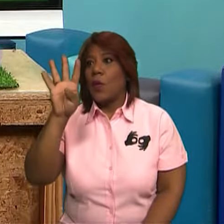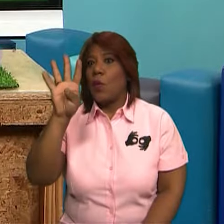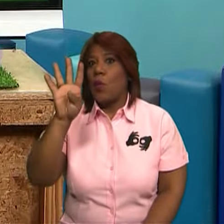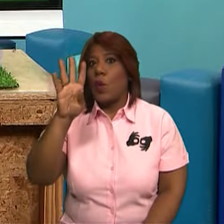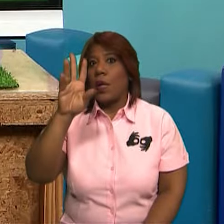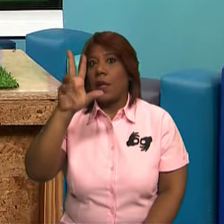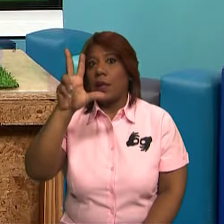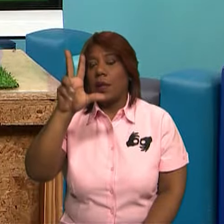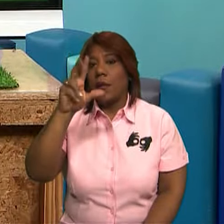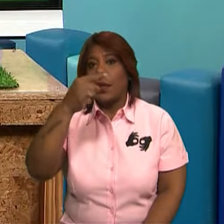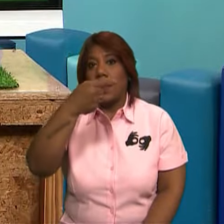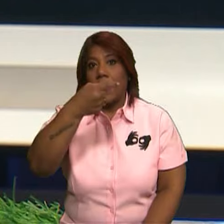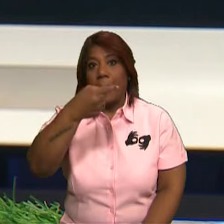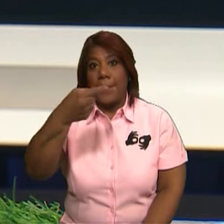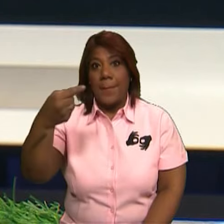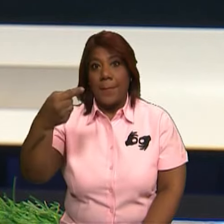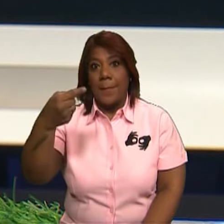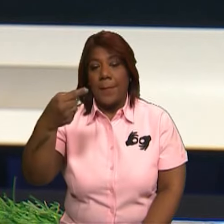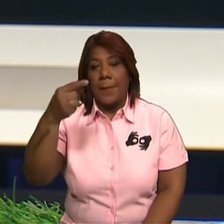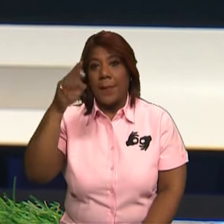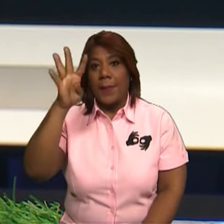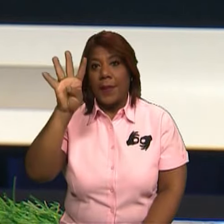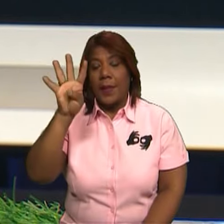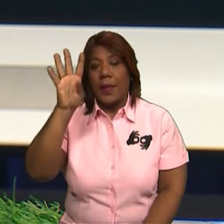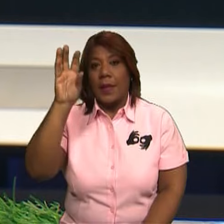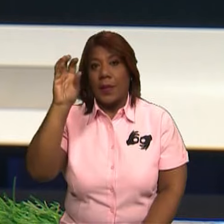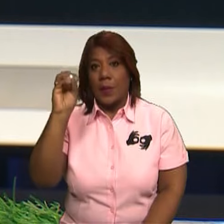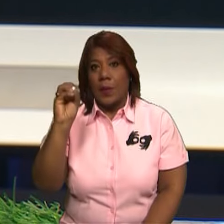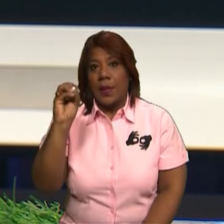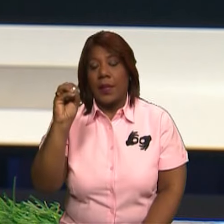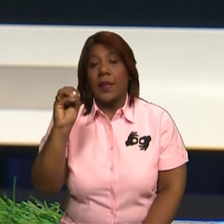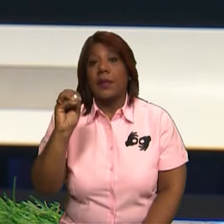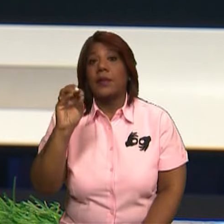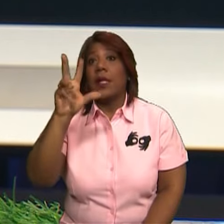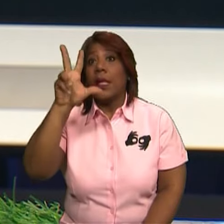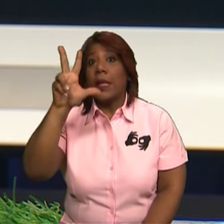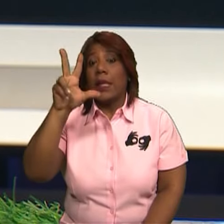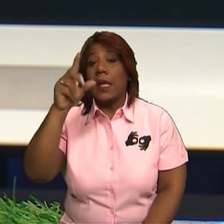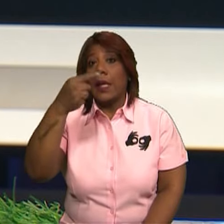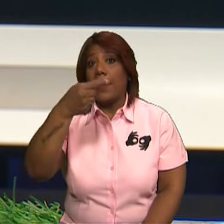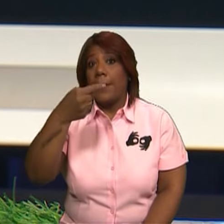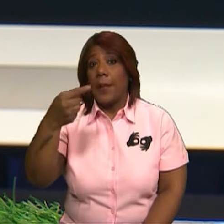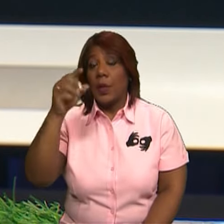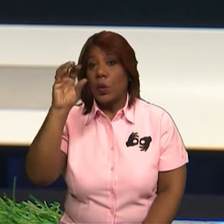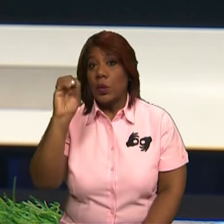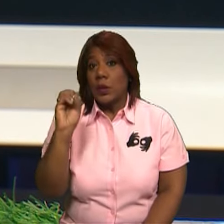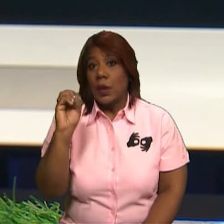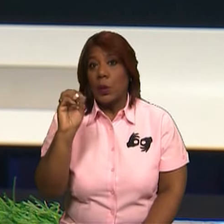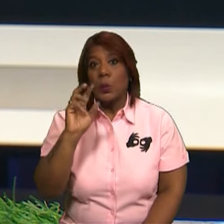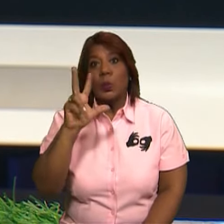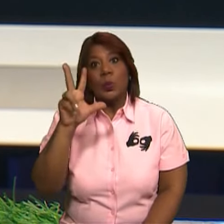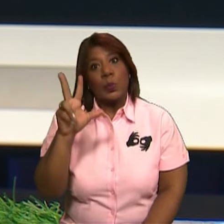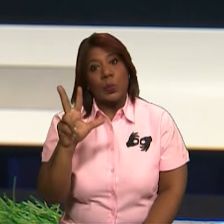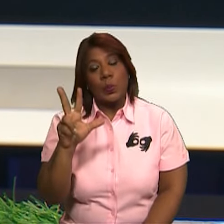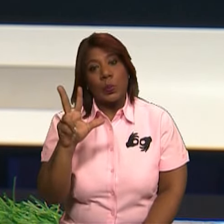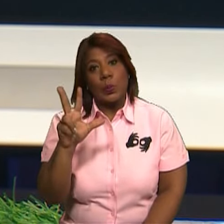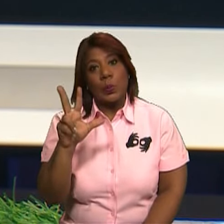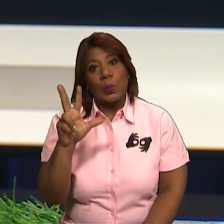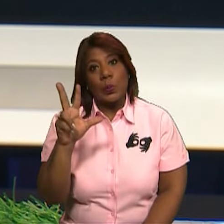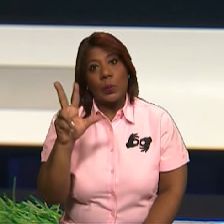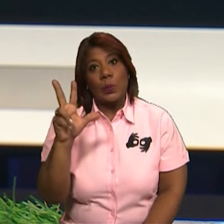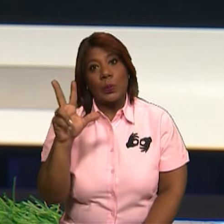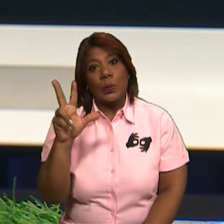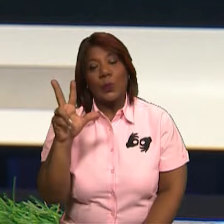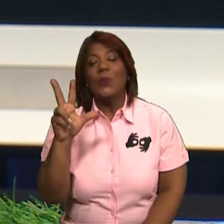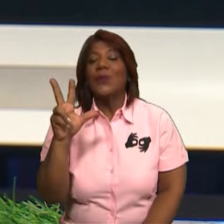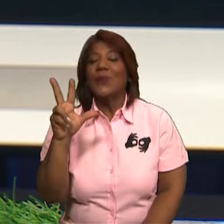menos 40. Siempre empiezo, ¿verdad?, por mi unidad. 3 le quito 0. Me queda, ¿cuánto me queda, chicos?